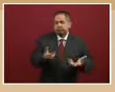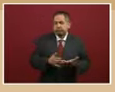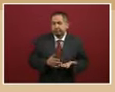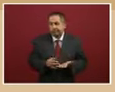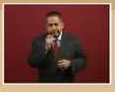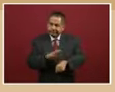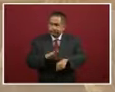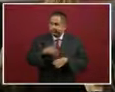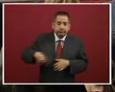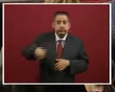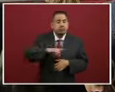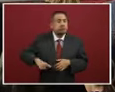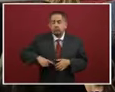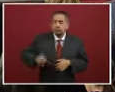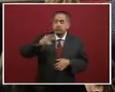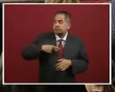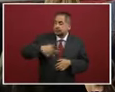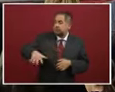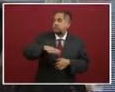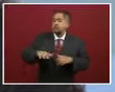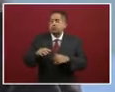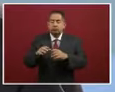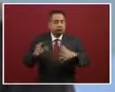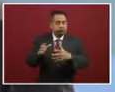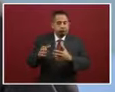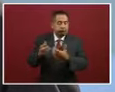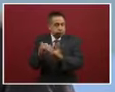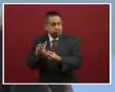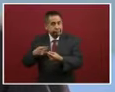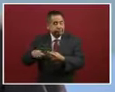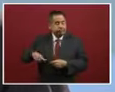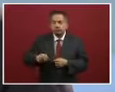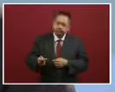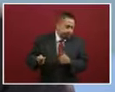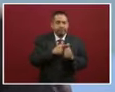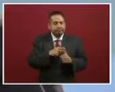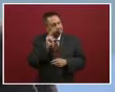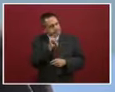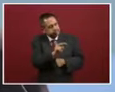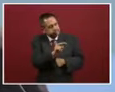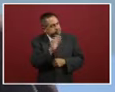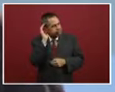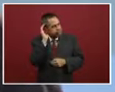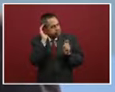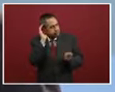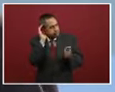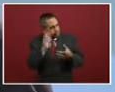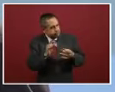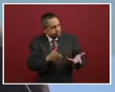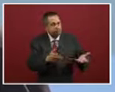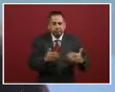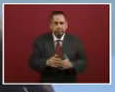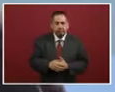trata de un llamado a la acción desde el gobierno para que sociedad y gobierno y sociedad con sociedad podamos trabajar juntos para combatir las adicciones. Por